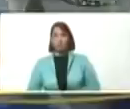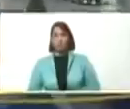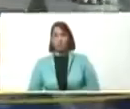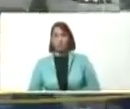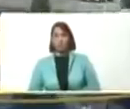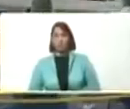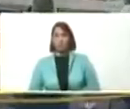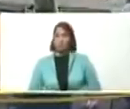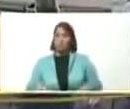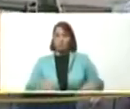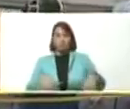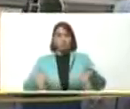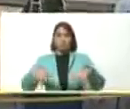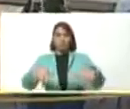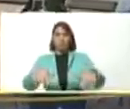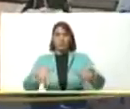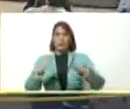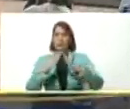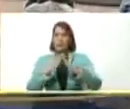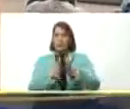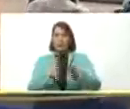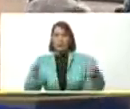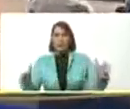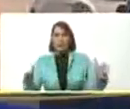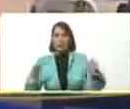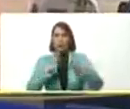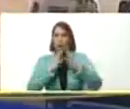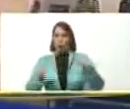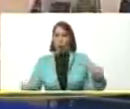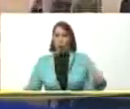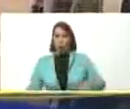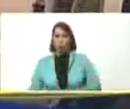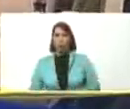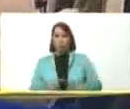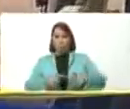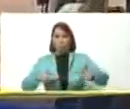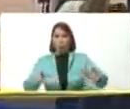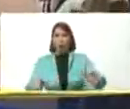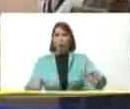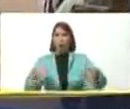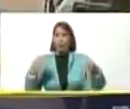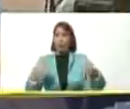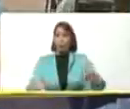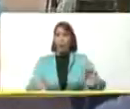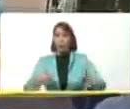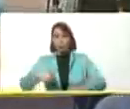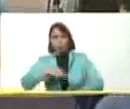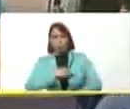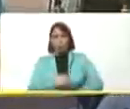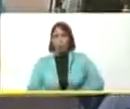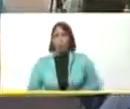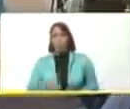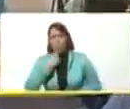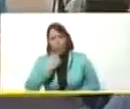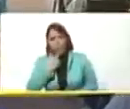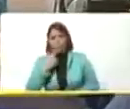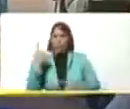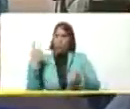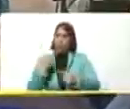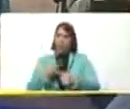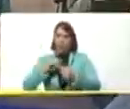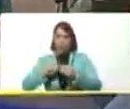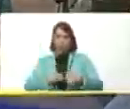las caminerías, es la casa grande de todos, son las áreas comunes y hay que ponerlas bonitas, y hay que poner bonitas a